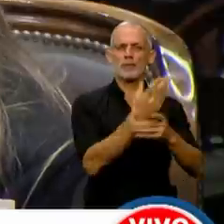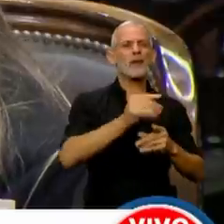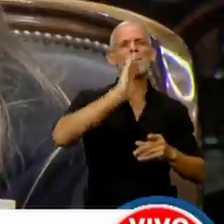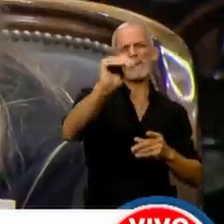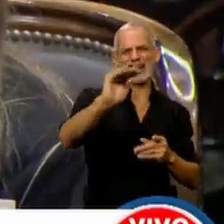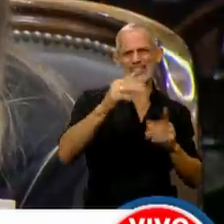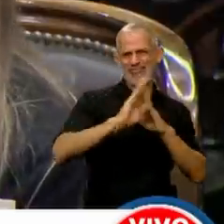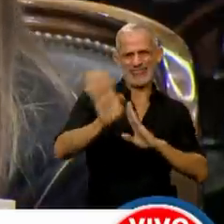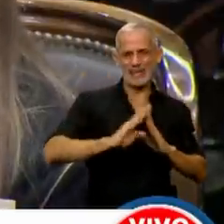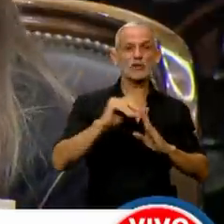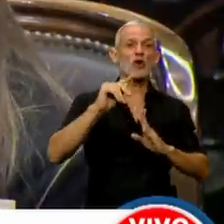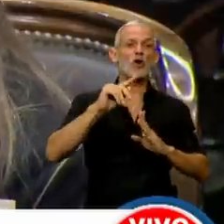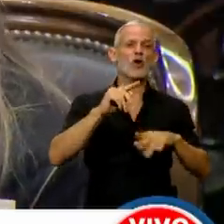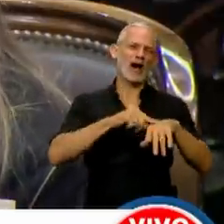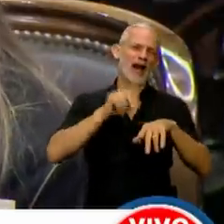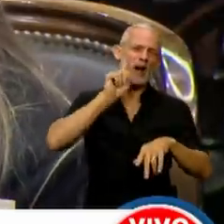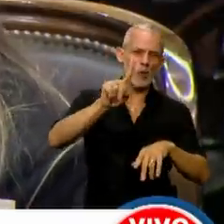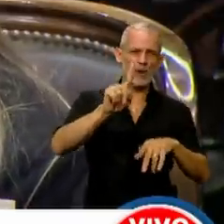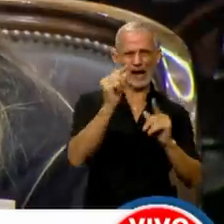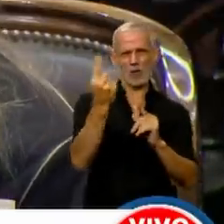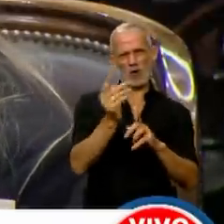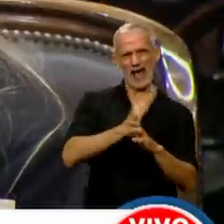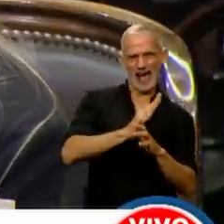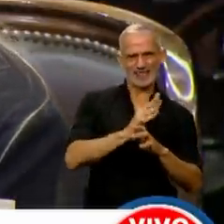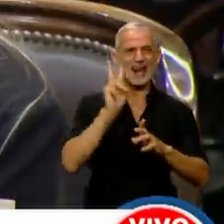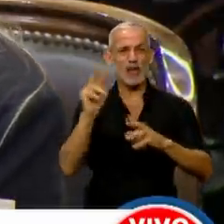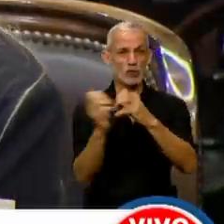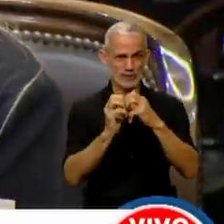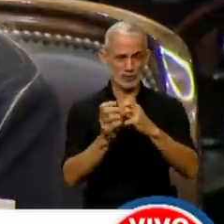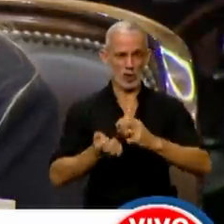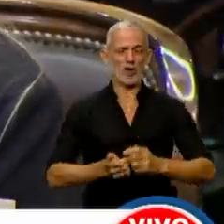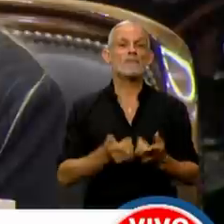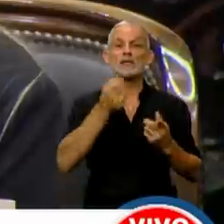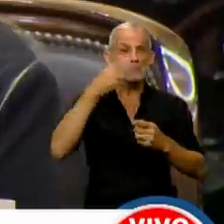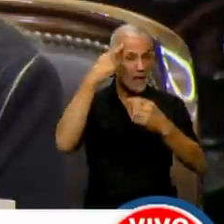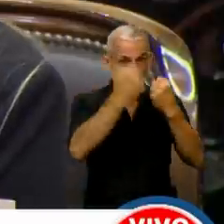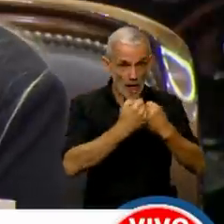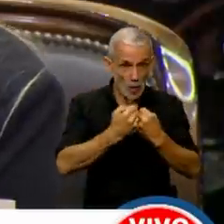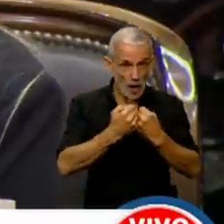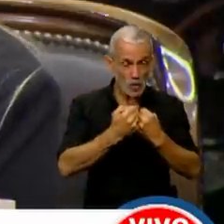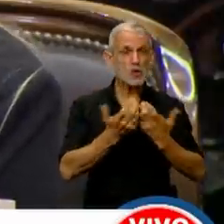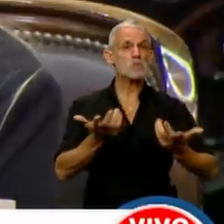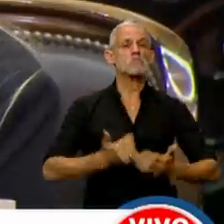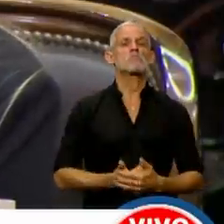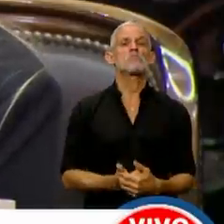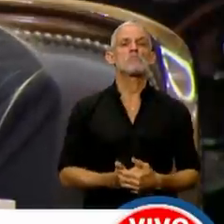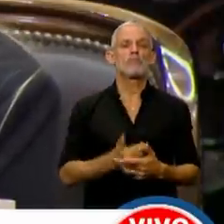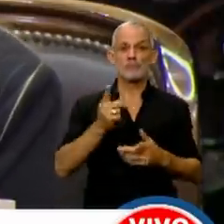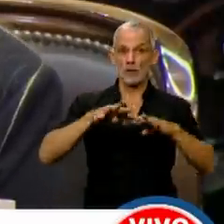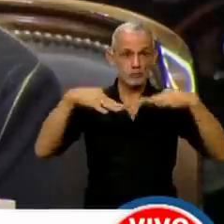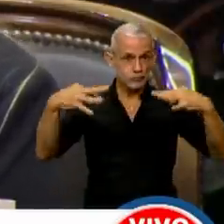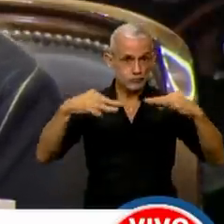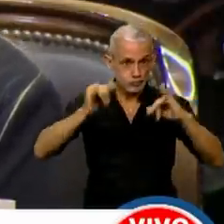próximo martes a las 13 horas ese emplazamiento si hay acuerdo para de la